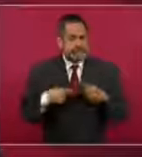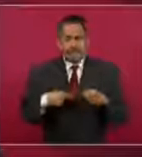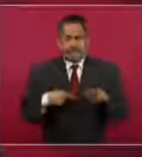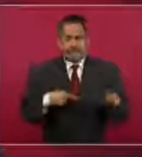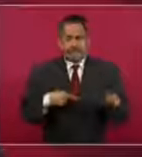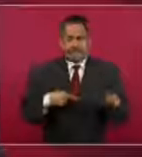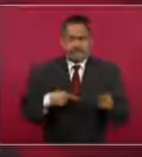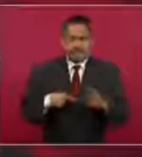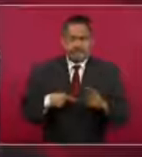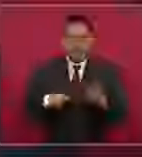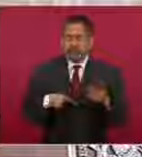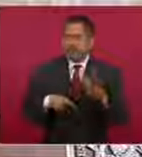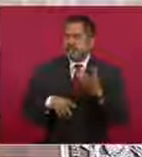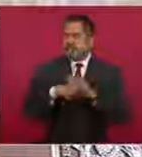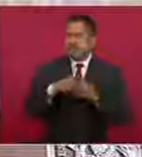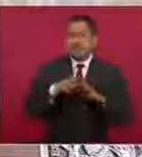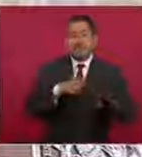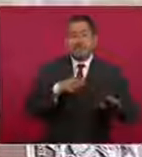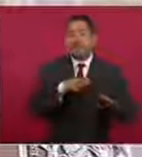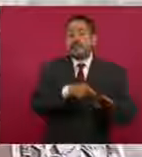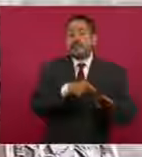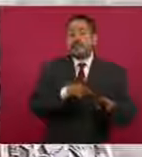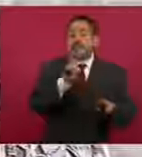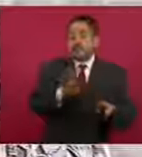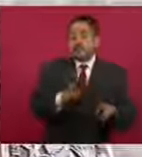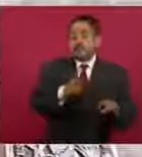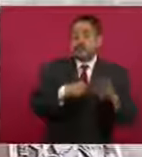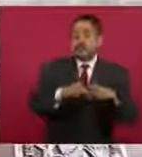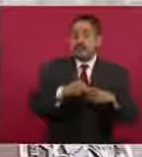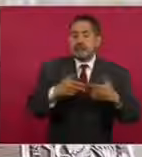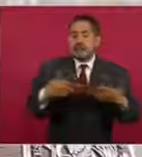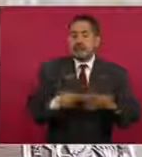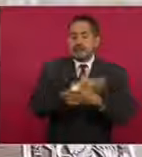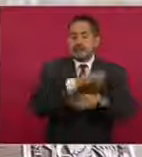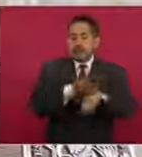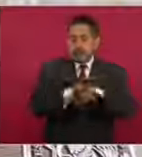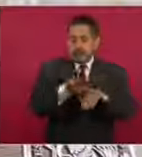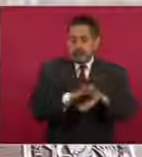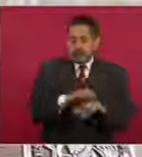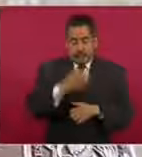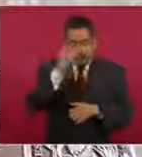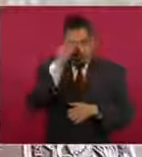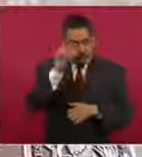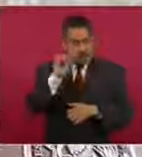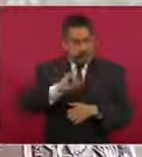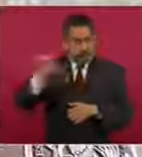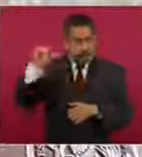presunto delincuente de Colombia, parece que famoso